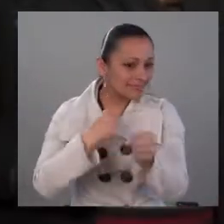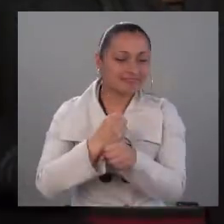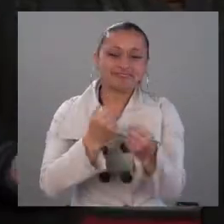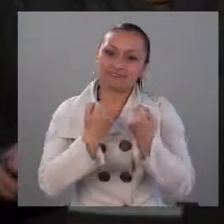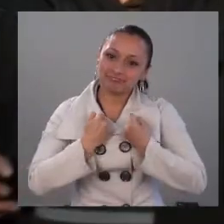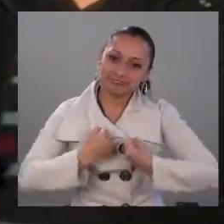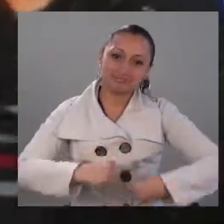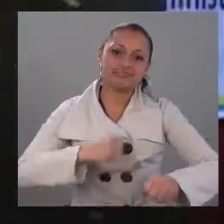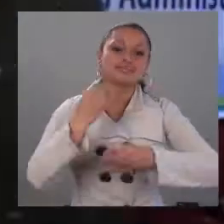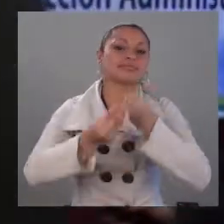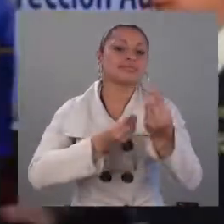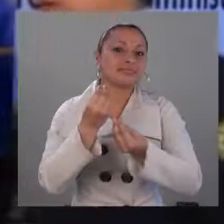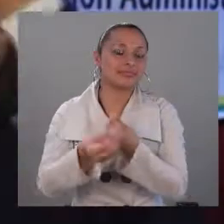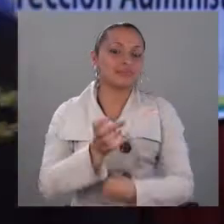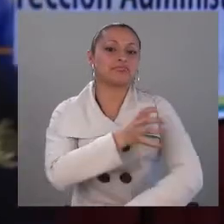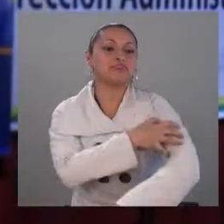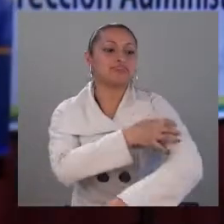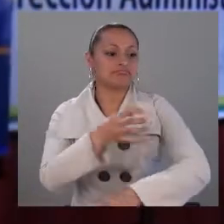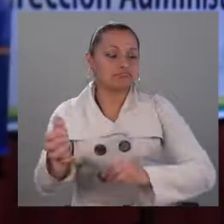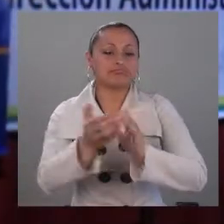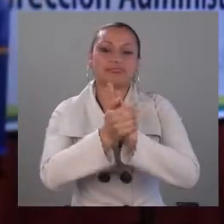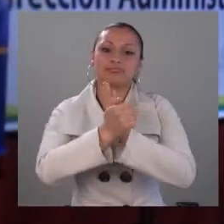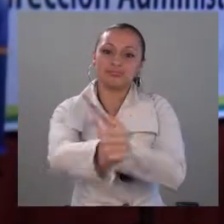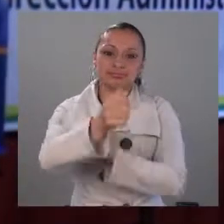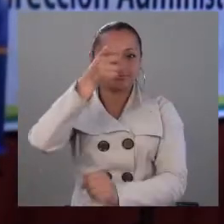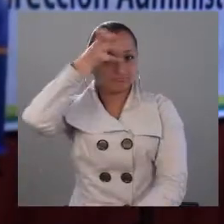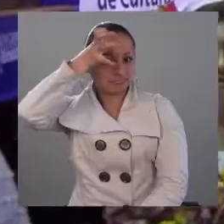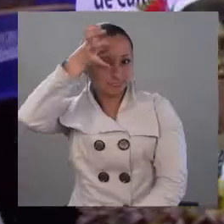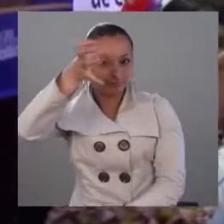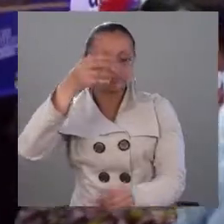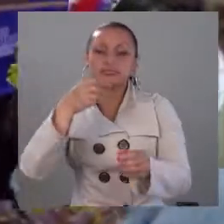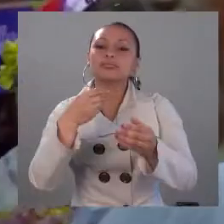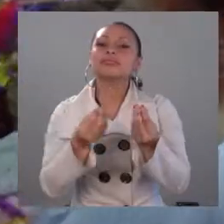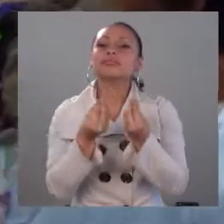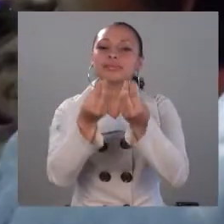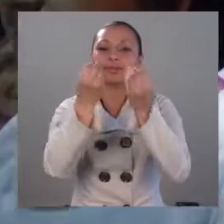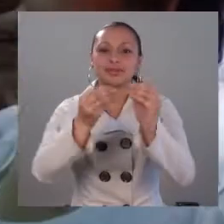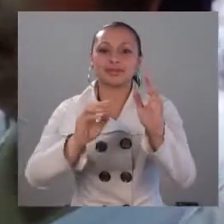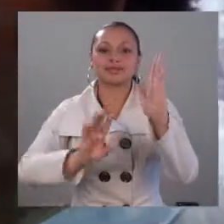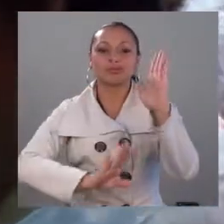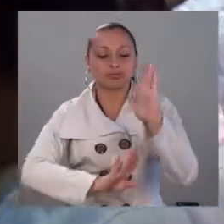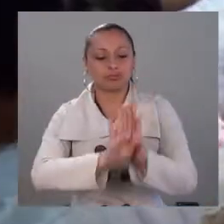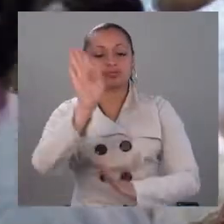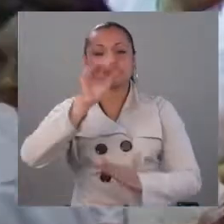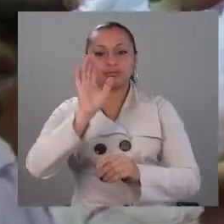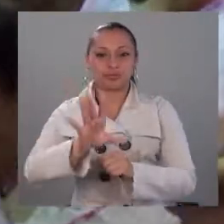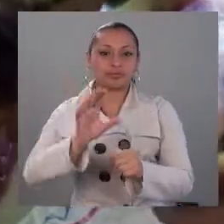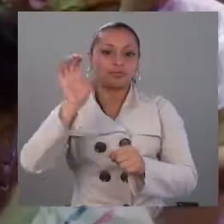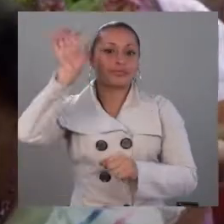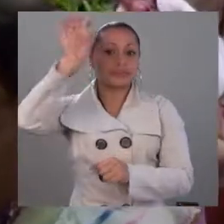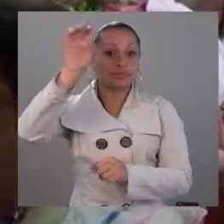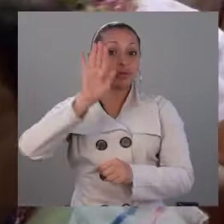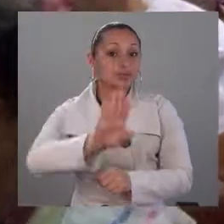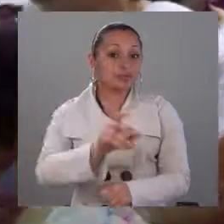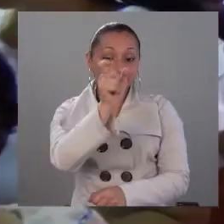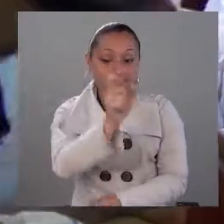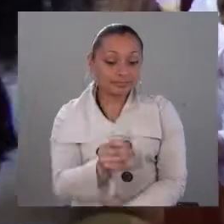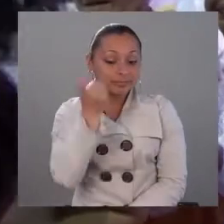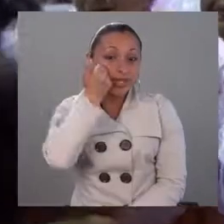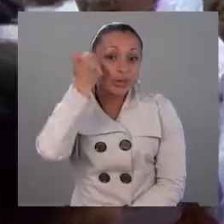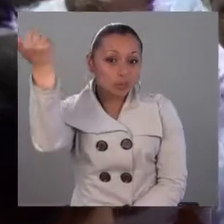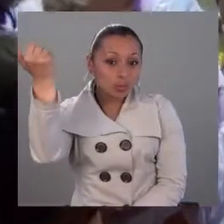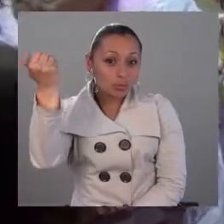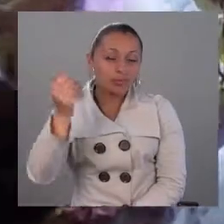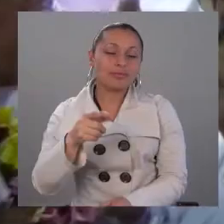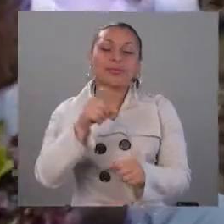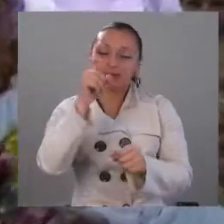esfuerzos, sus potencialidades, su conocimiento al progreso y desarrollo de nuestro país. El adulto mayor tiene que